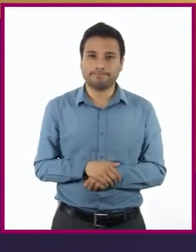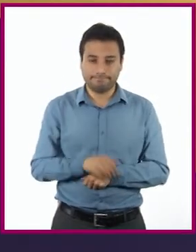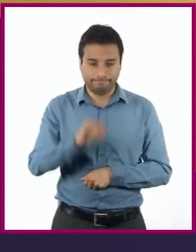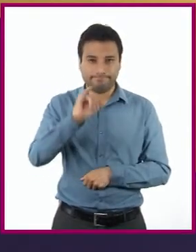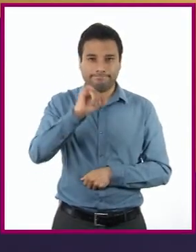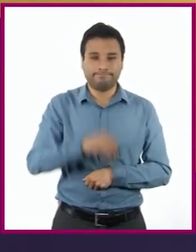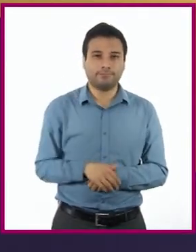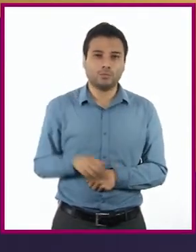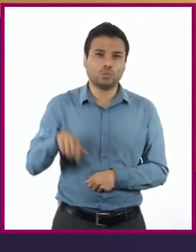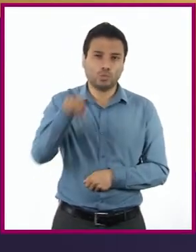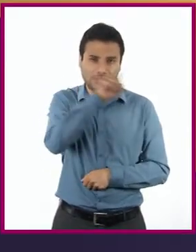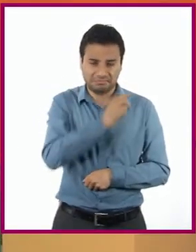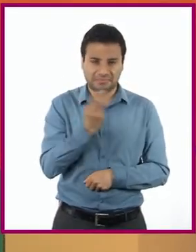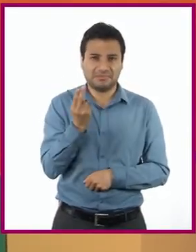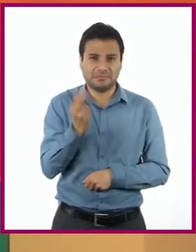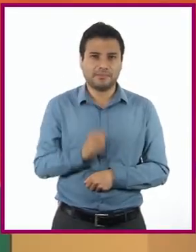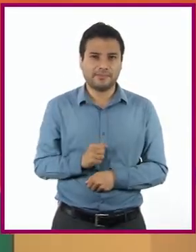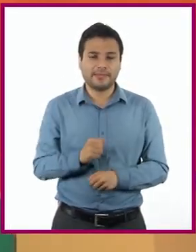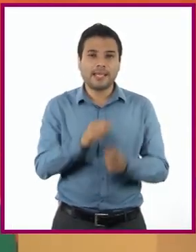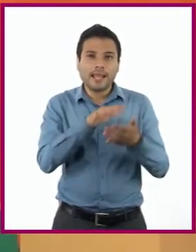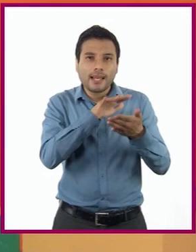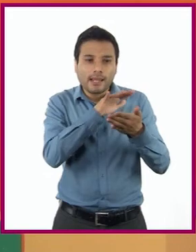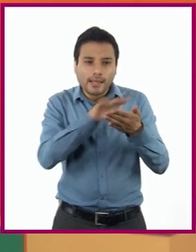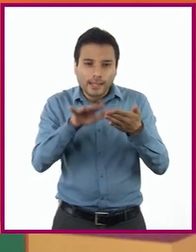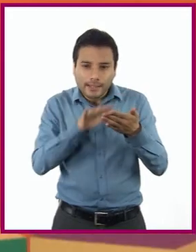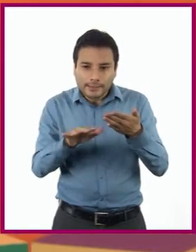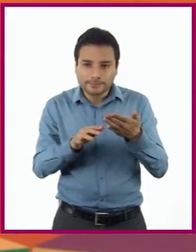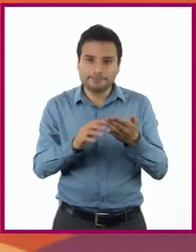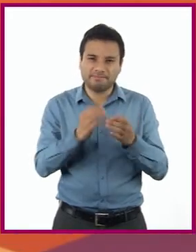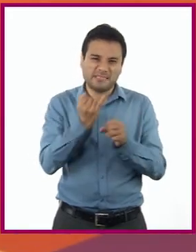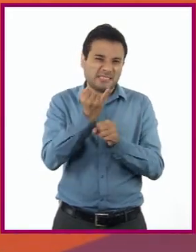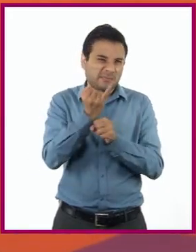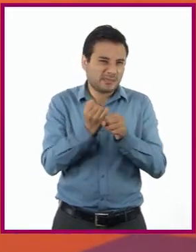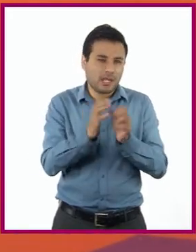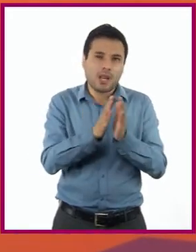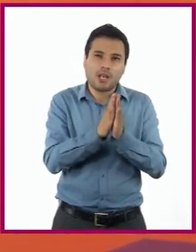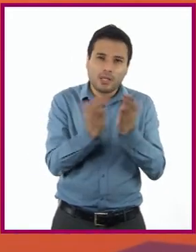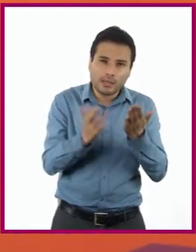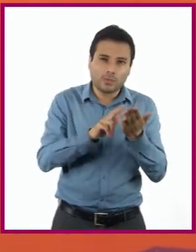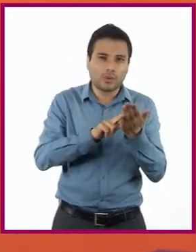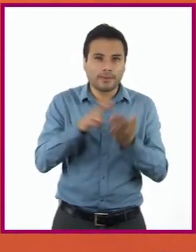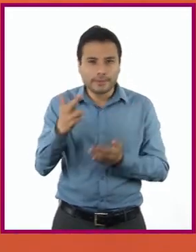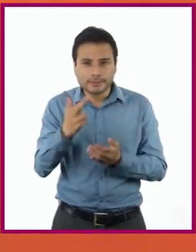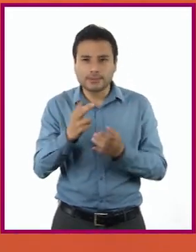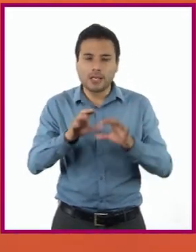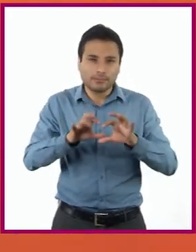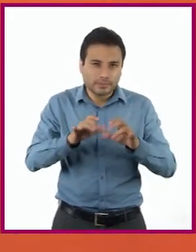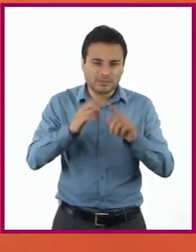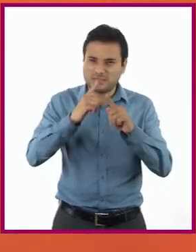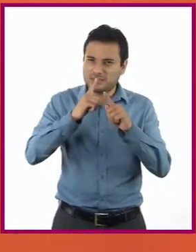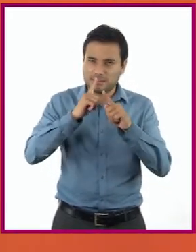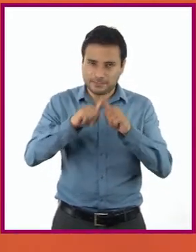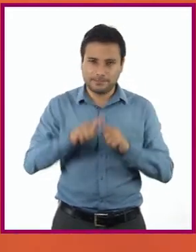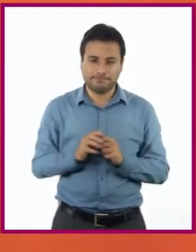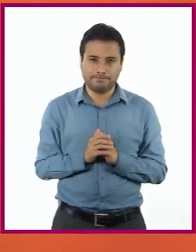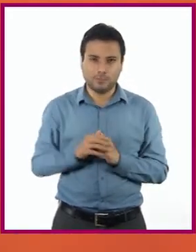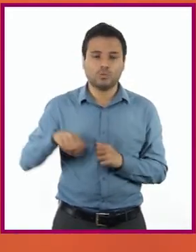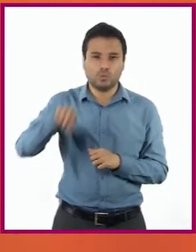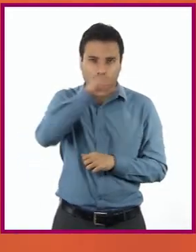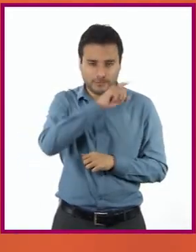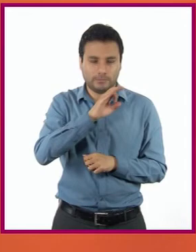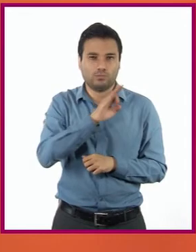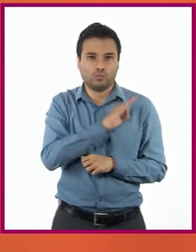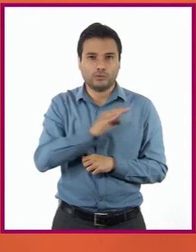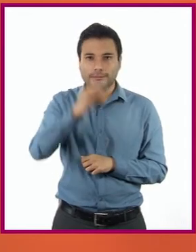Recuerden leer y buscar en distintas fuentes de información para tener varias perspectivas que les permitan ejercer un